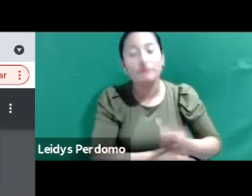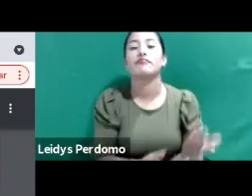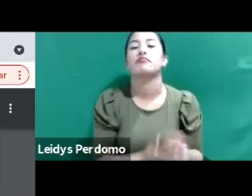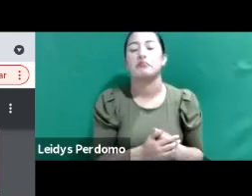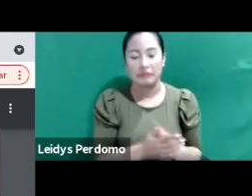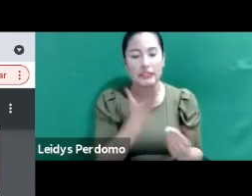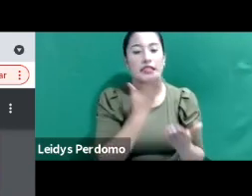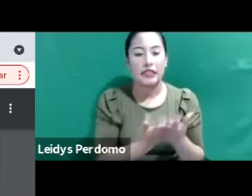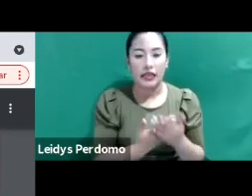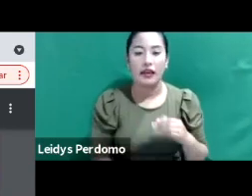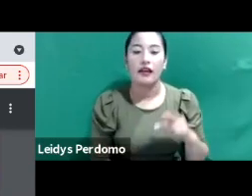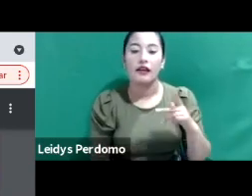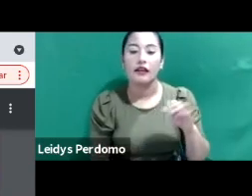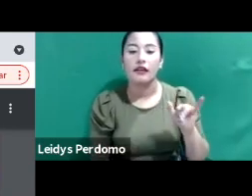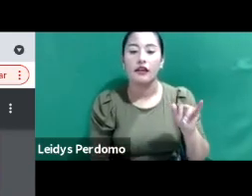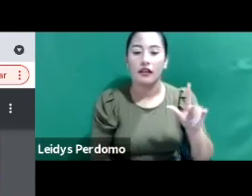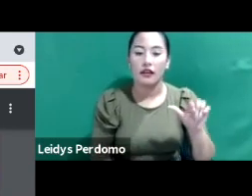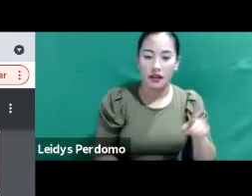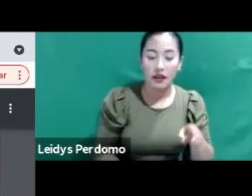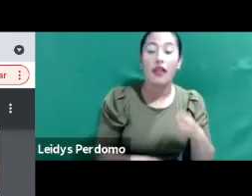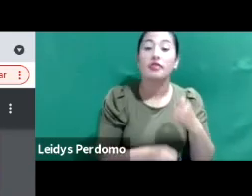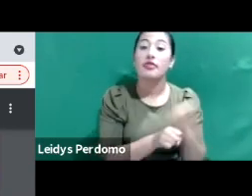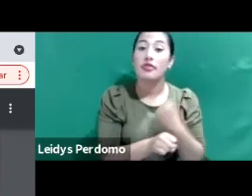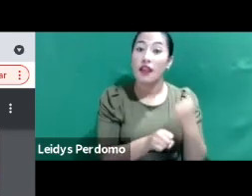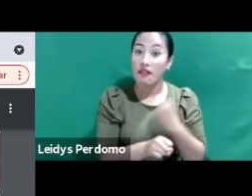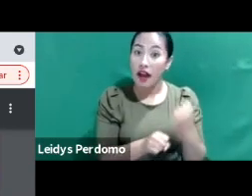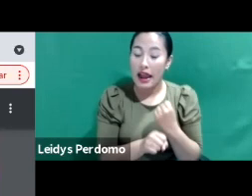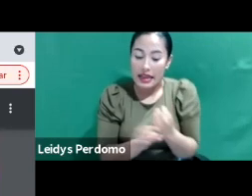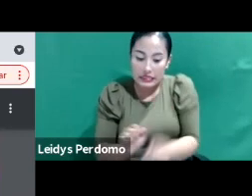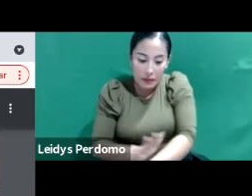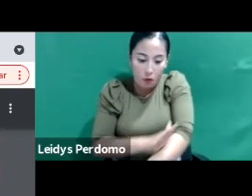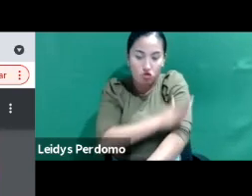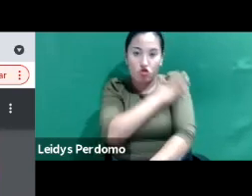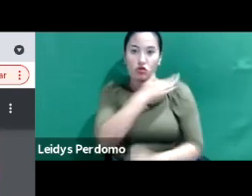Trabajar, Keila nos menciona que es importante trabajar el manejo de las emociones. Ok.